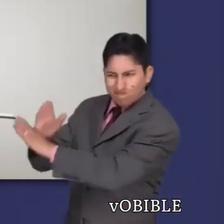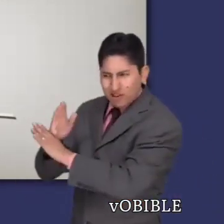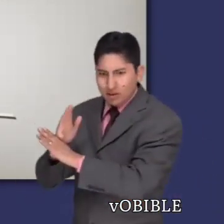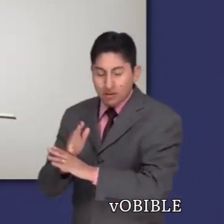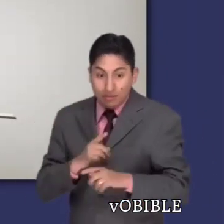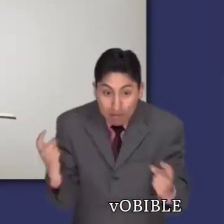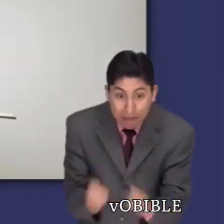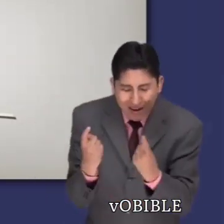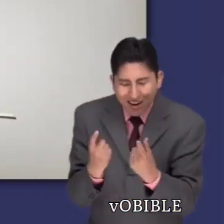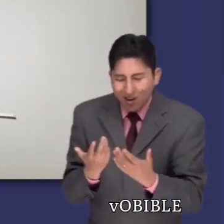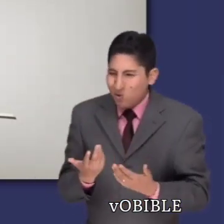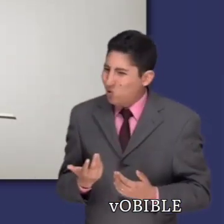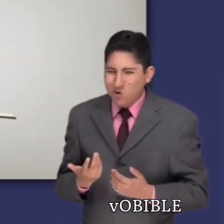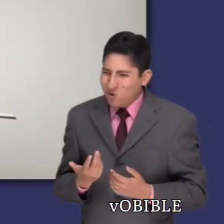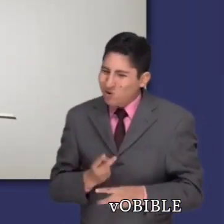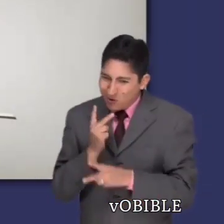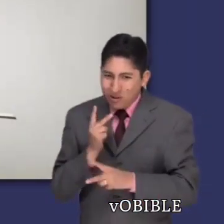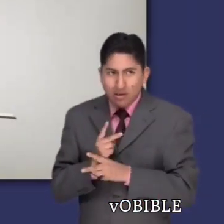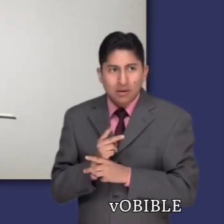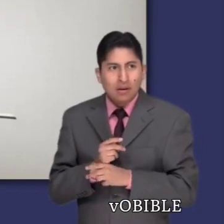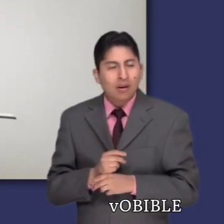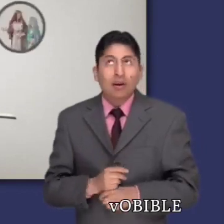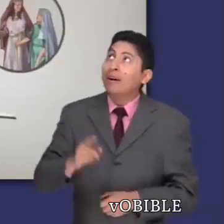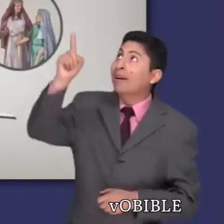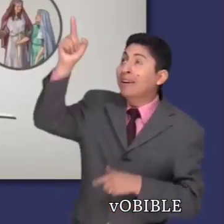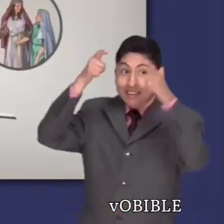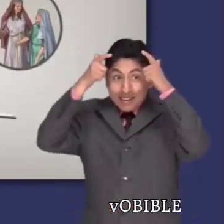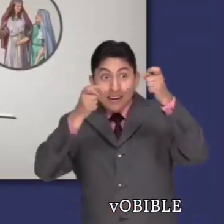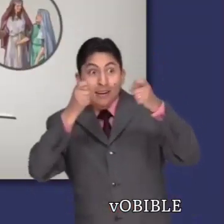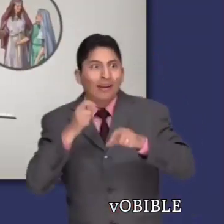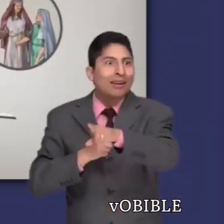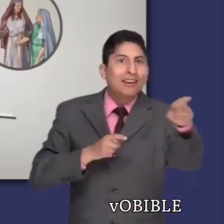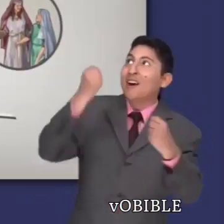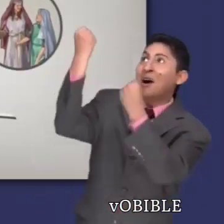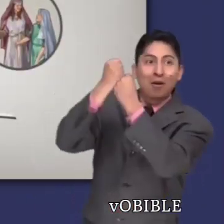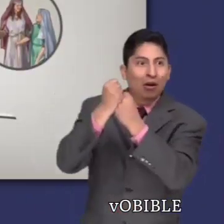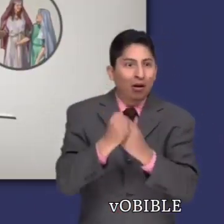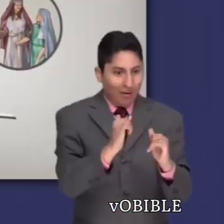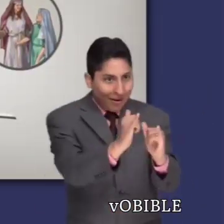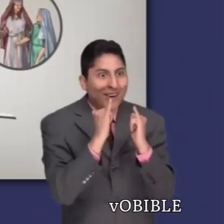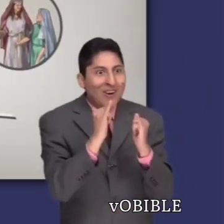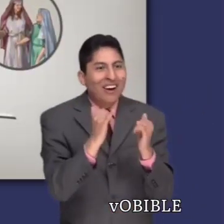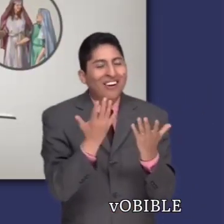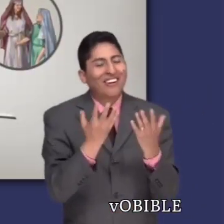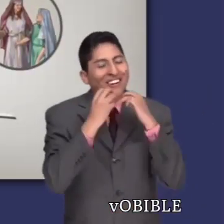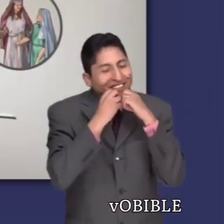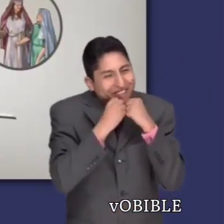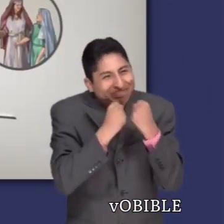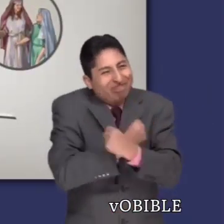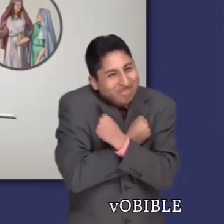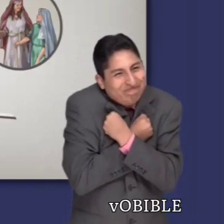apóstatas, en que debemos cuidarnos de no cometer pecados, y en que debemos amar a nuestros hermanos, súbditos